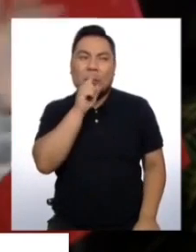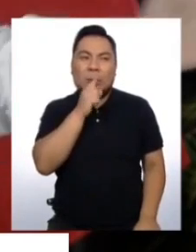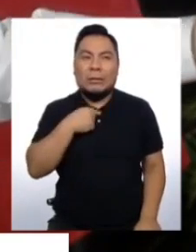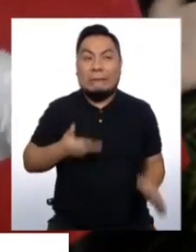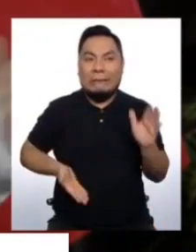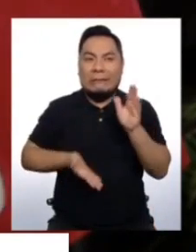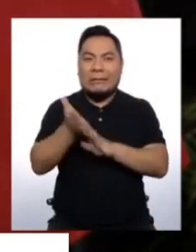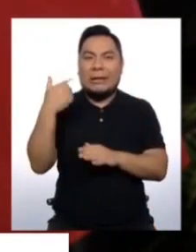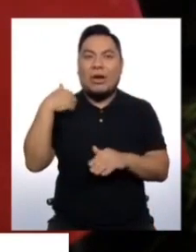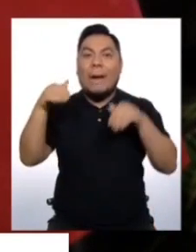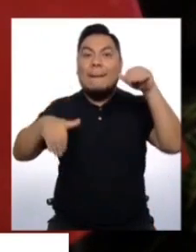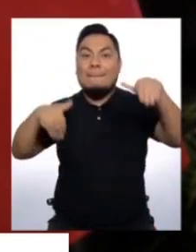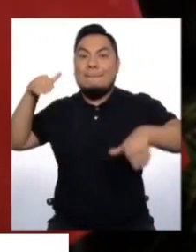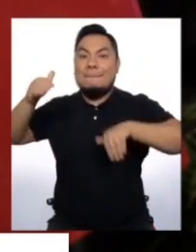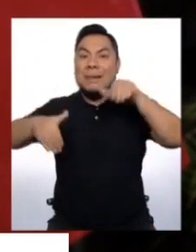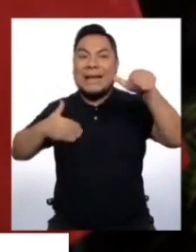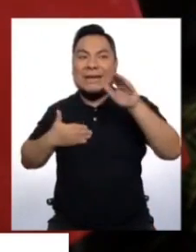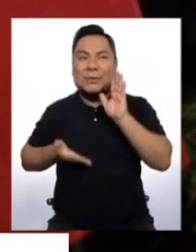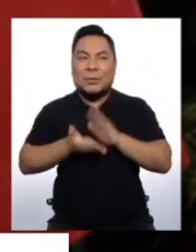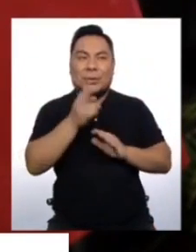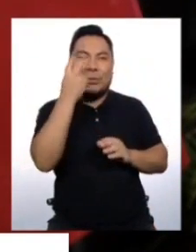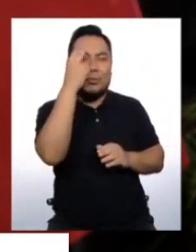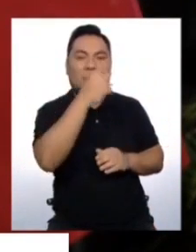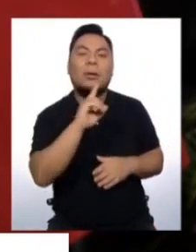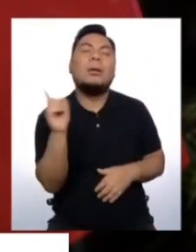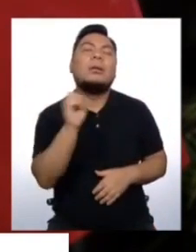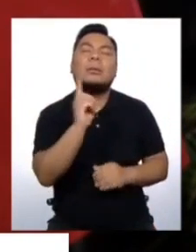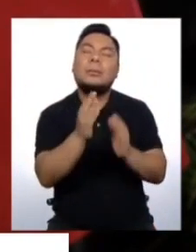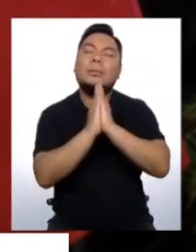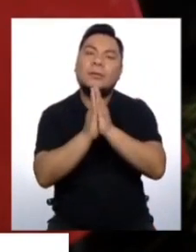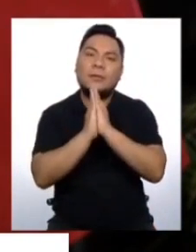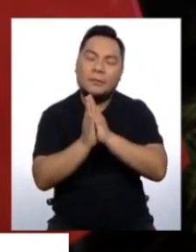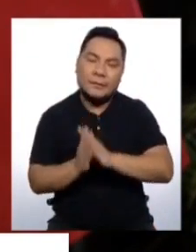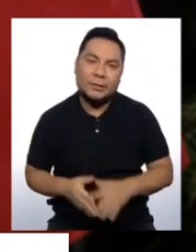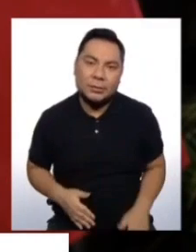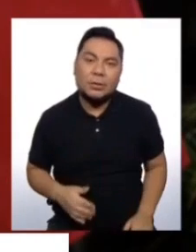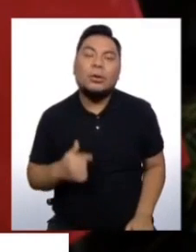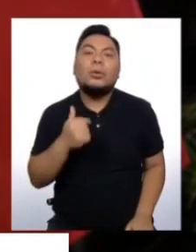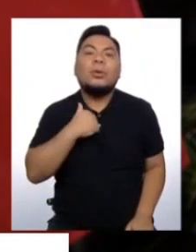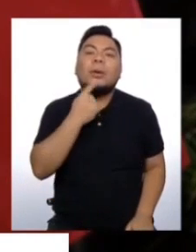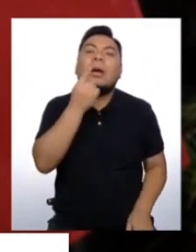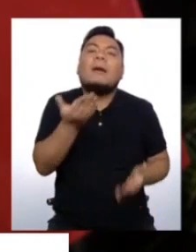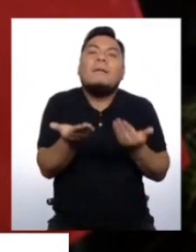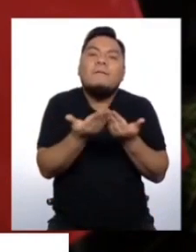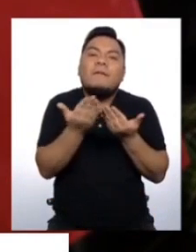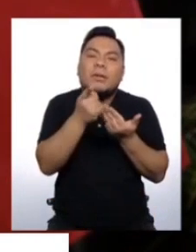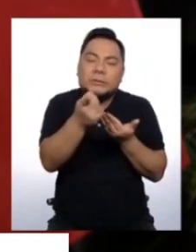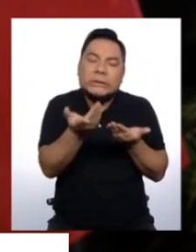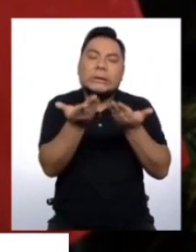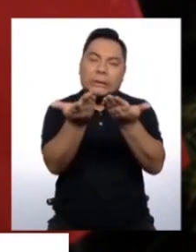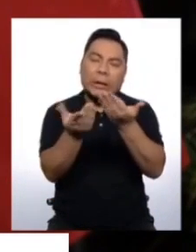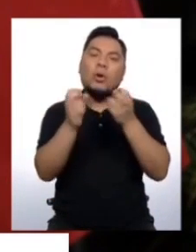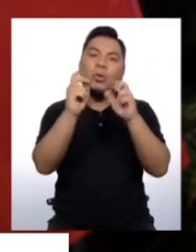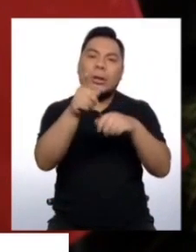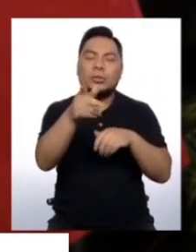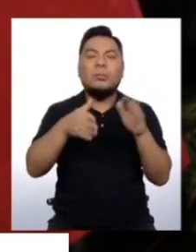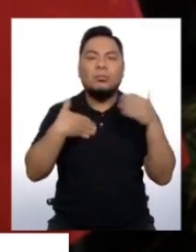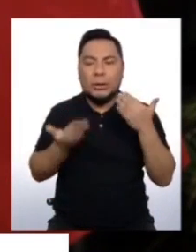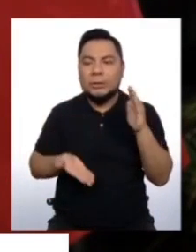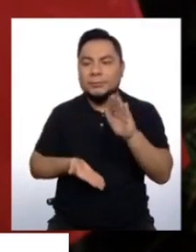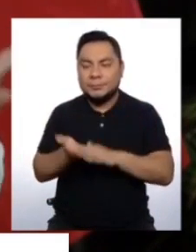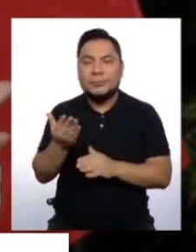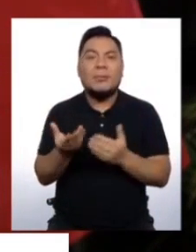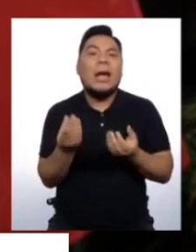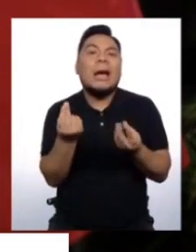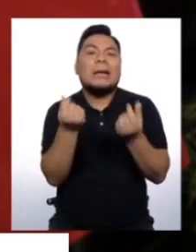una vueltita por la playa. No, por favor. Estamos dando una facilidad para que pueda ser